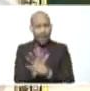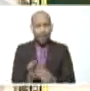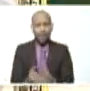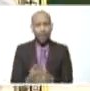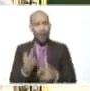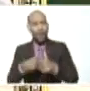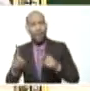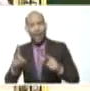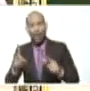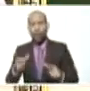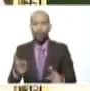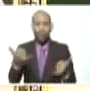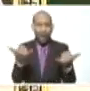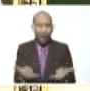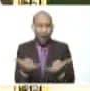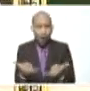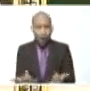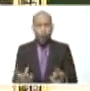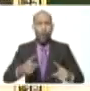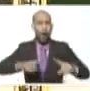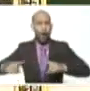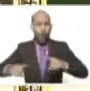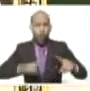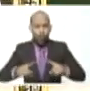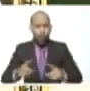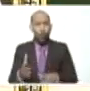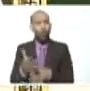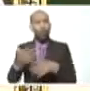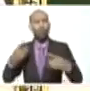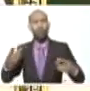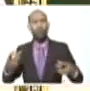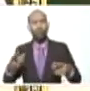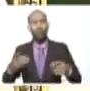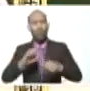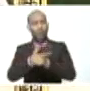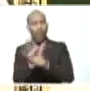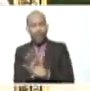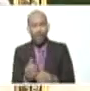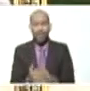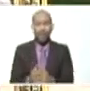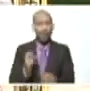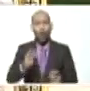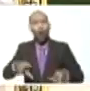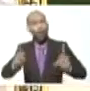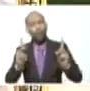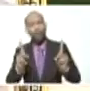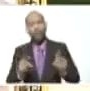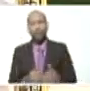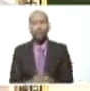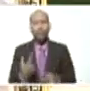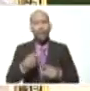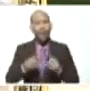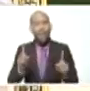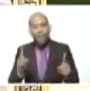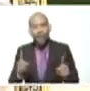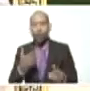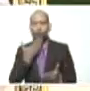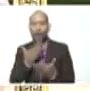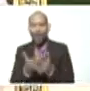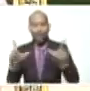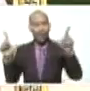las actuales medidas necesarias de seguridad no lo han permitido. Sin embargo, y gracias a los medios